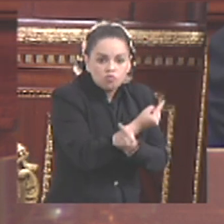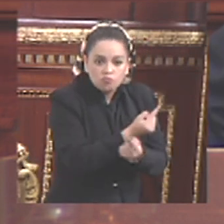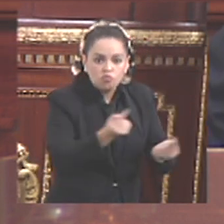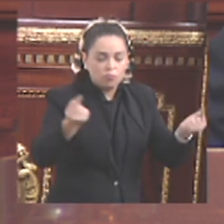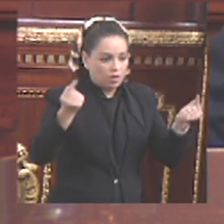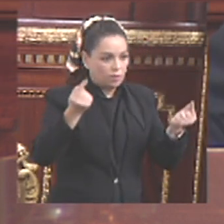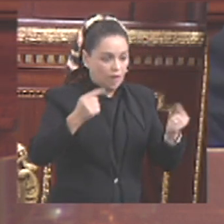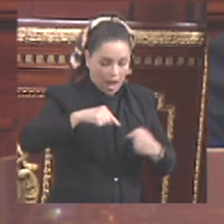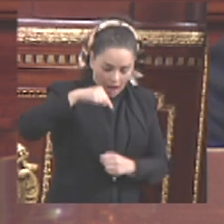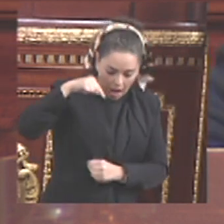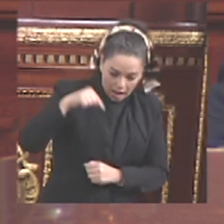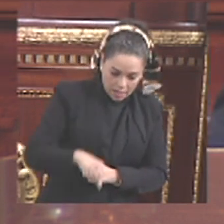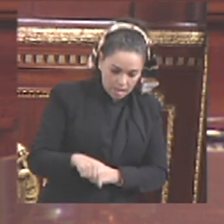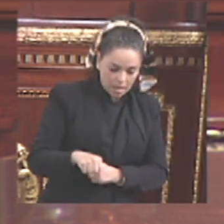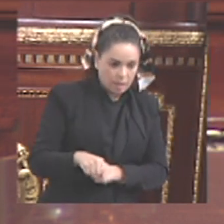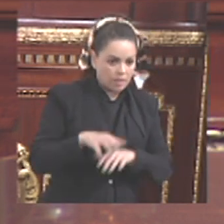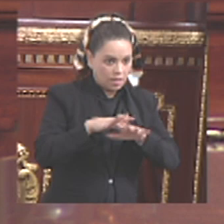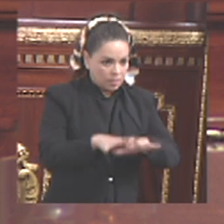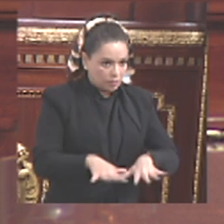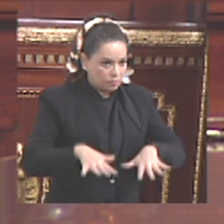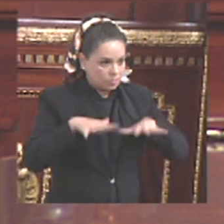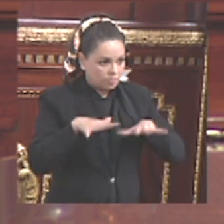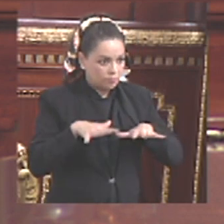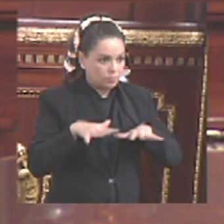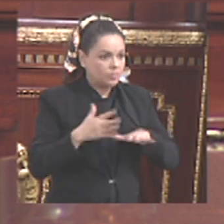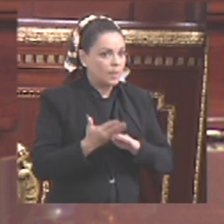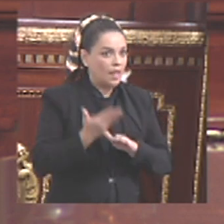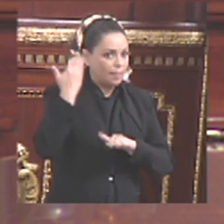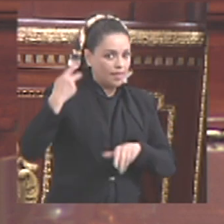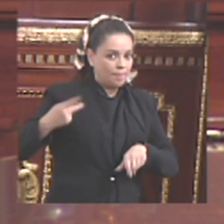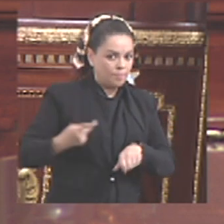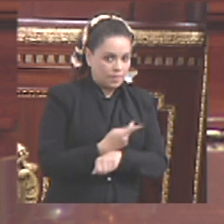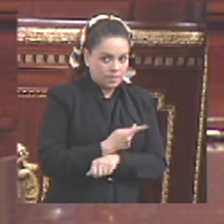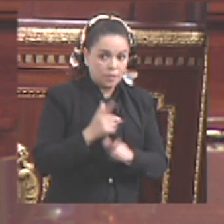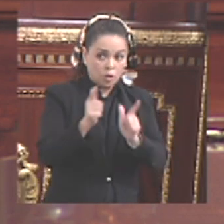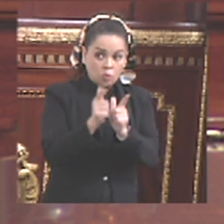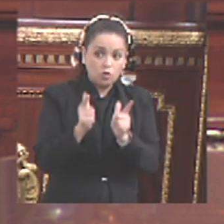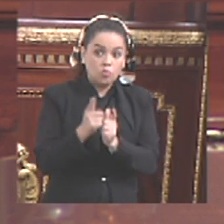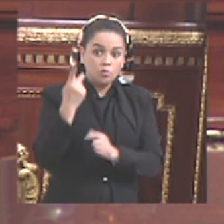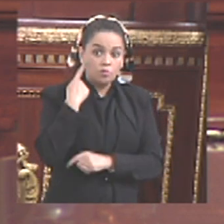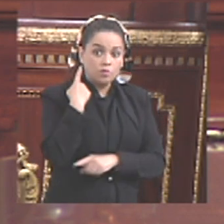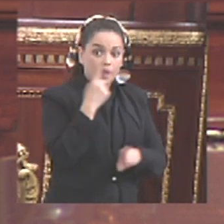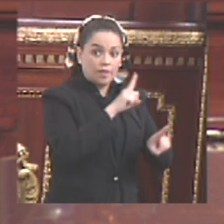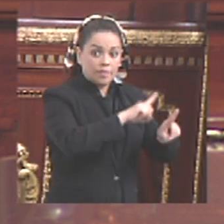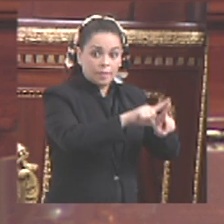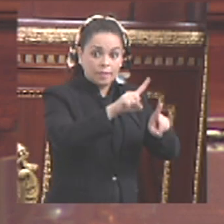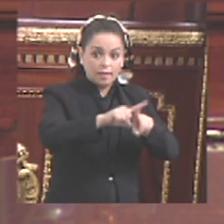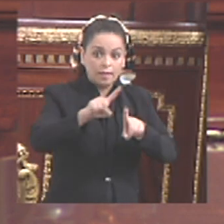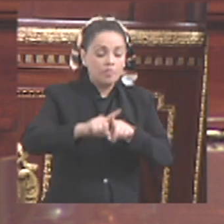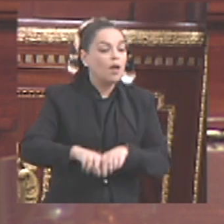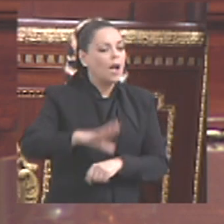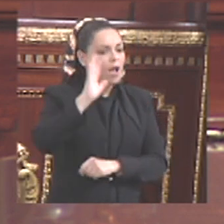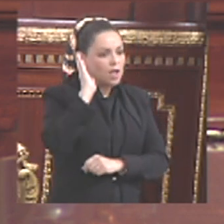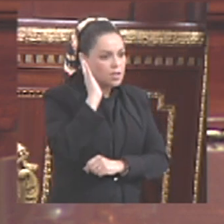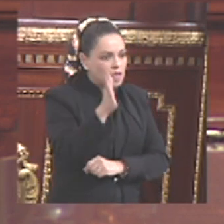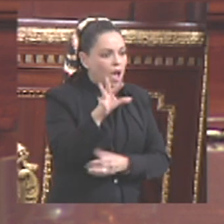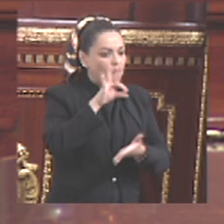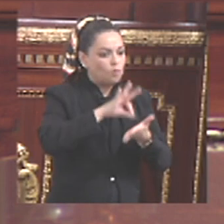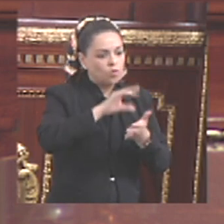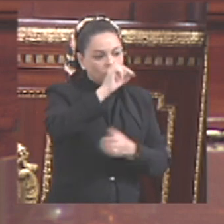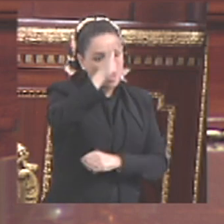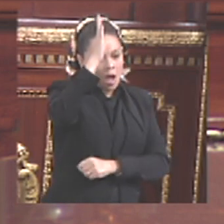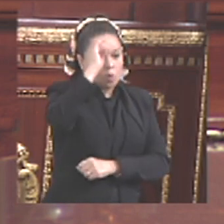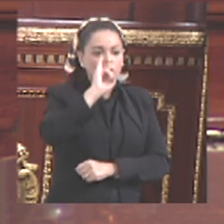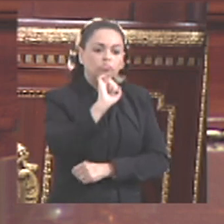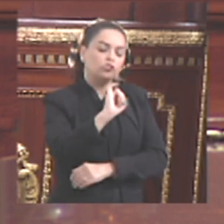la legislatura anterior, los diversos grupos parlamentarios aprobamos un punto de